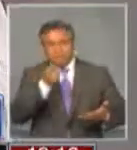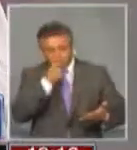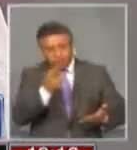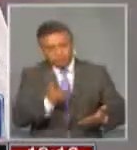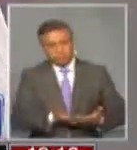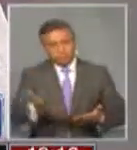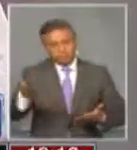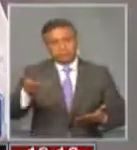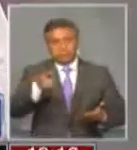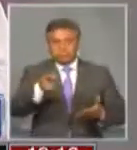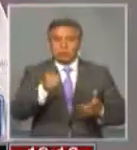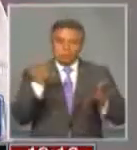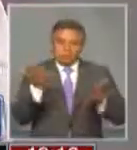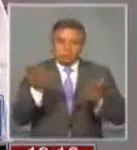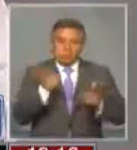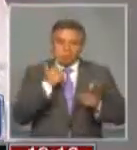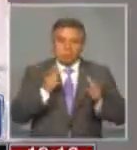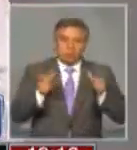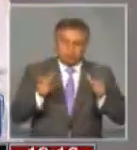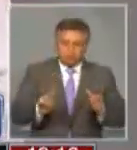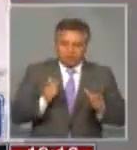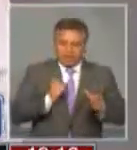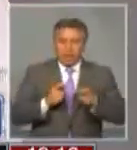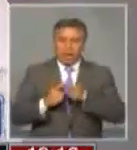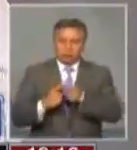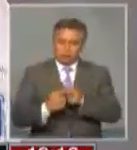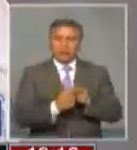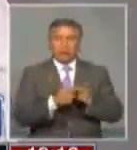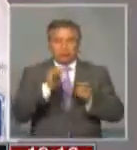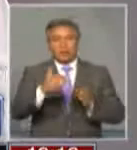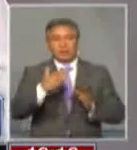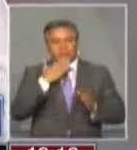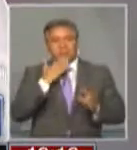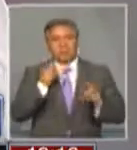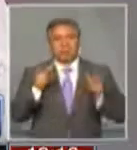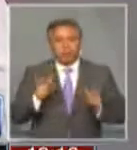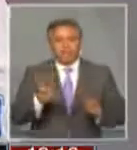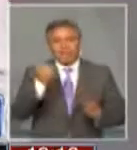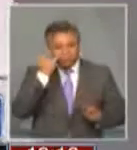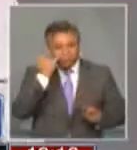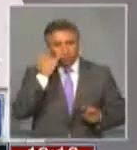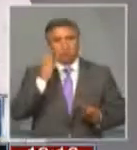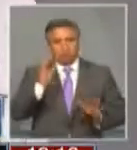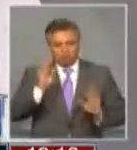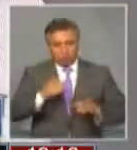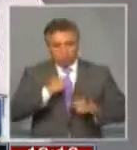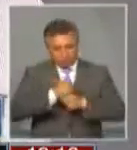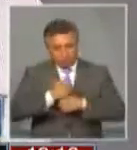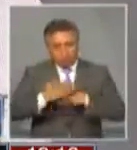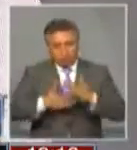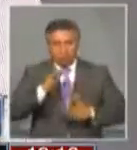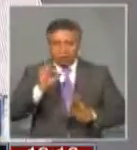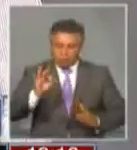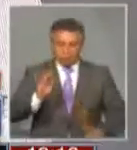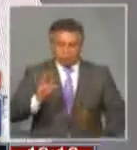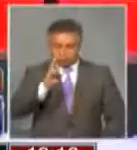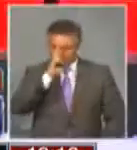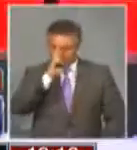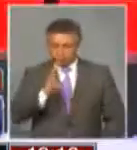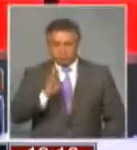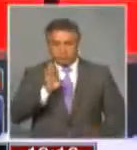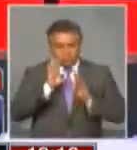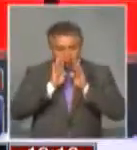fin, ¿cierto?, de proteger a nuestros asociados, ¿cierto?, y también proteger la institución, la función y la probidad. ¿Cómo calificaría la